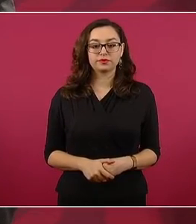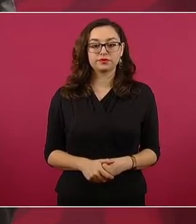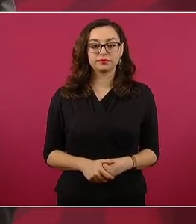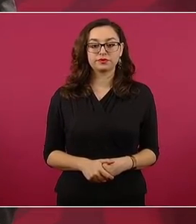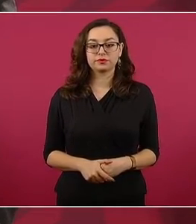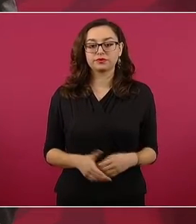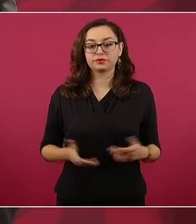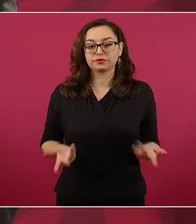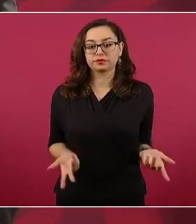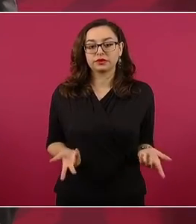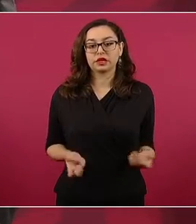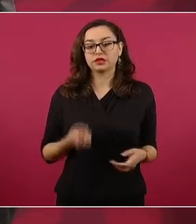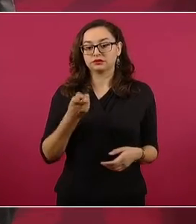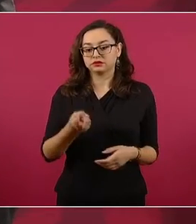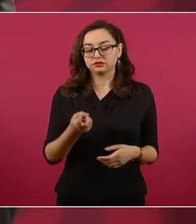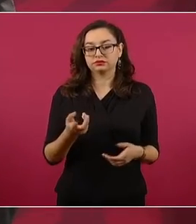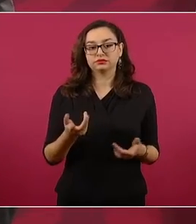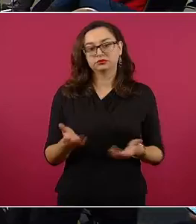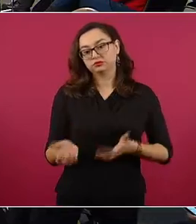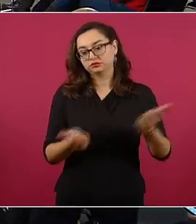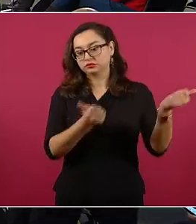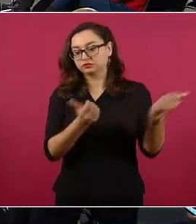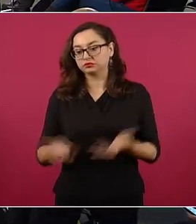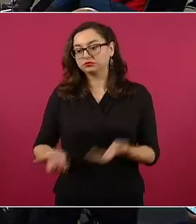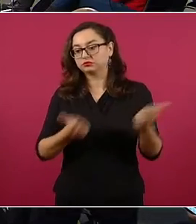y nosotros queremos evitar